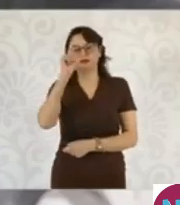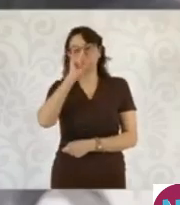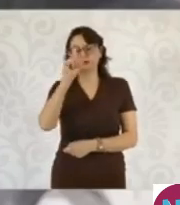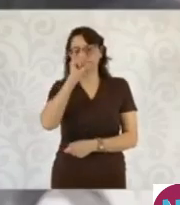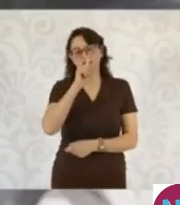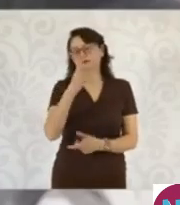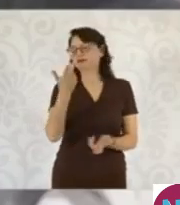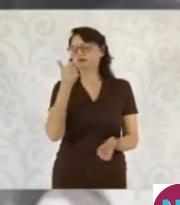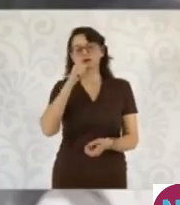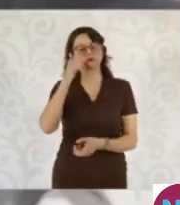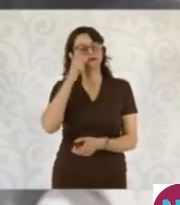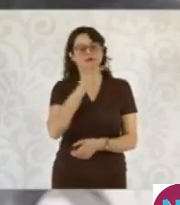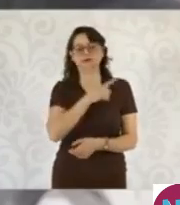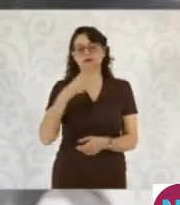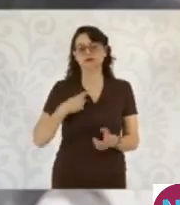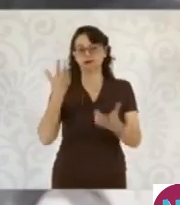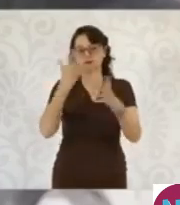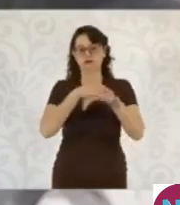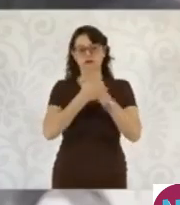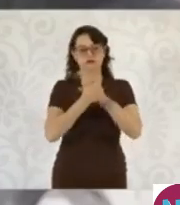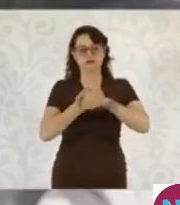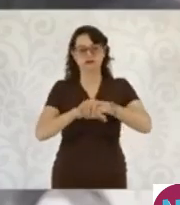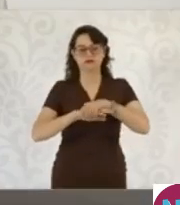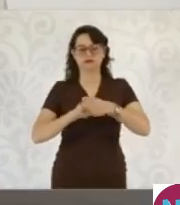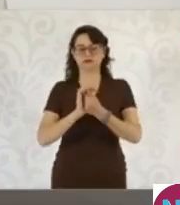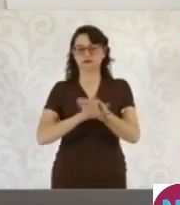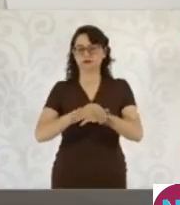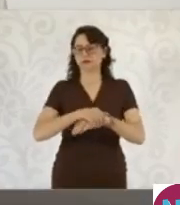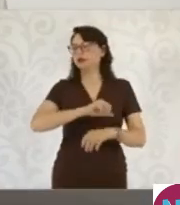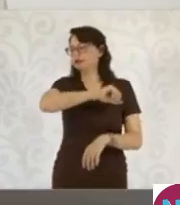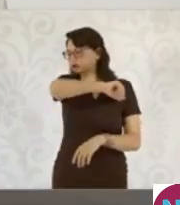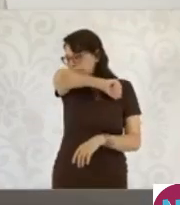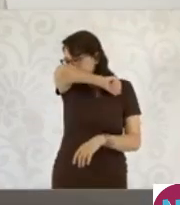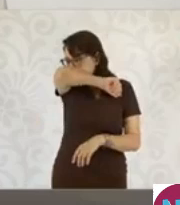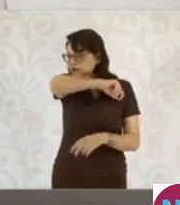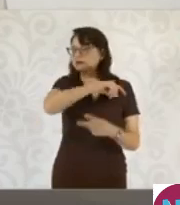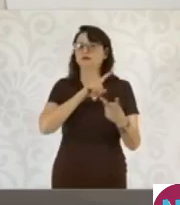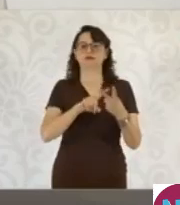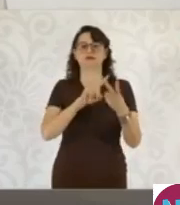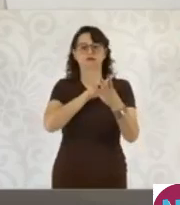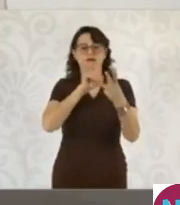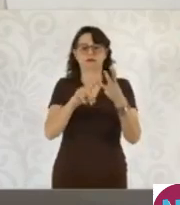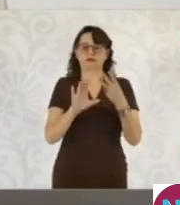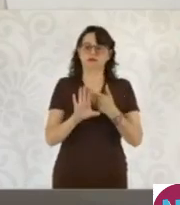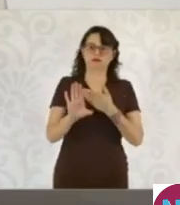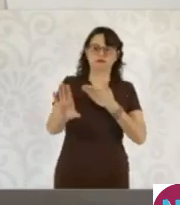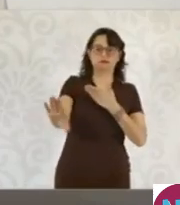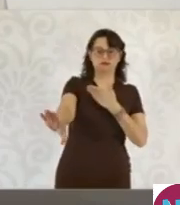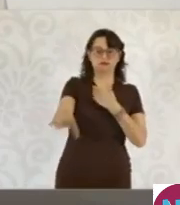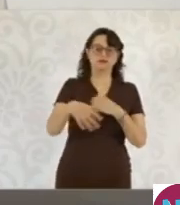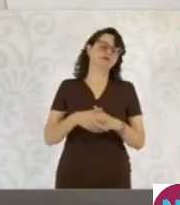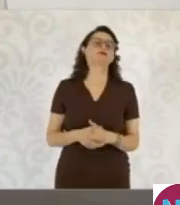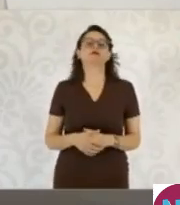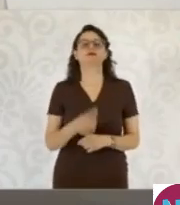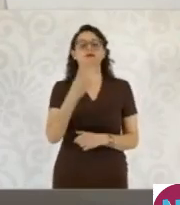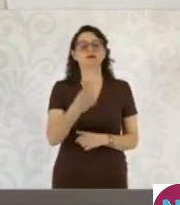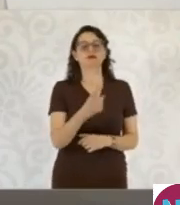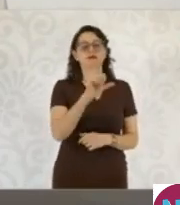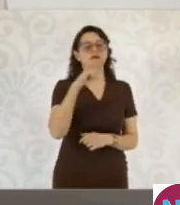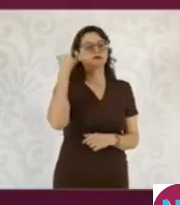lavado de manos, la sana distancia, el estornudo de etiqueta. Siguiente, por favor. Entre el 1 de abril y el 30 de